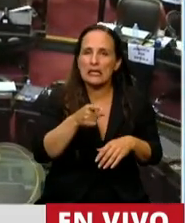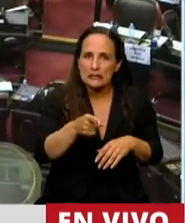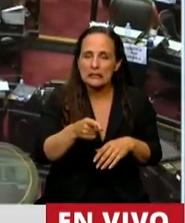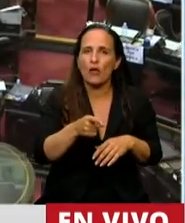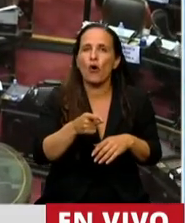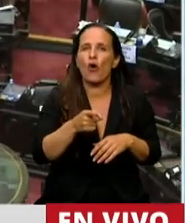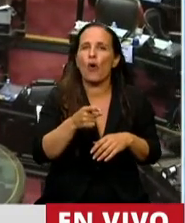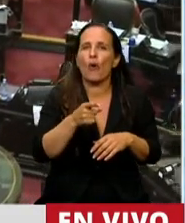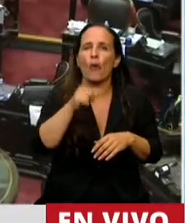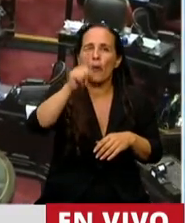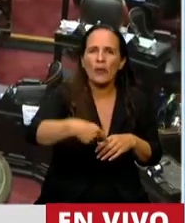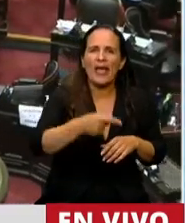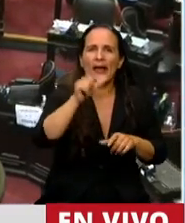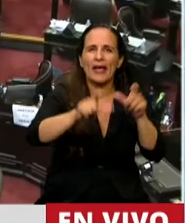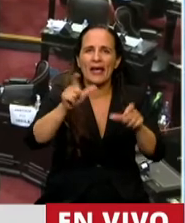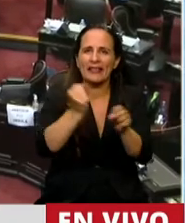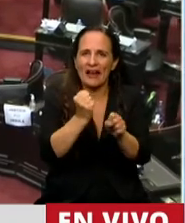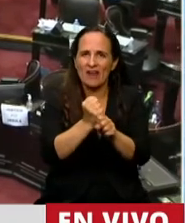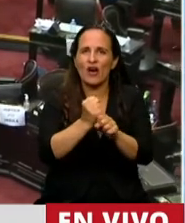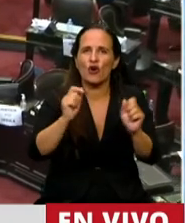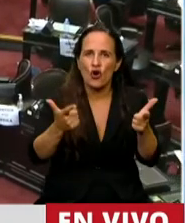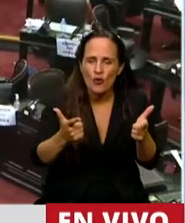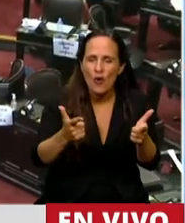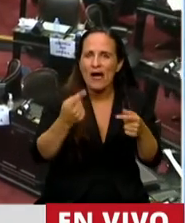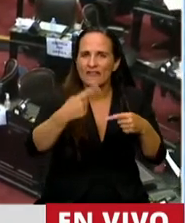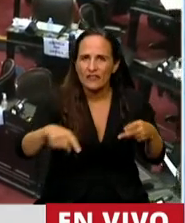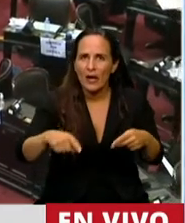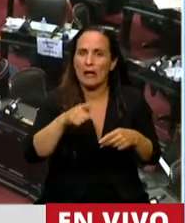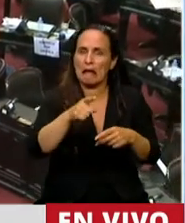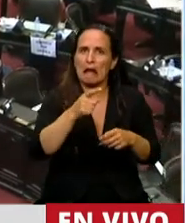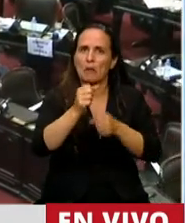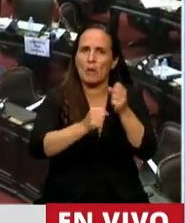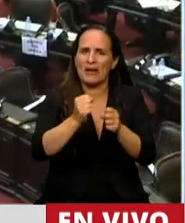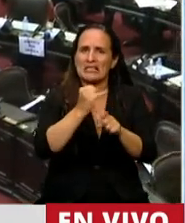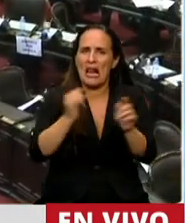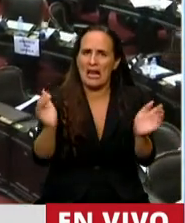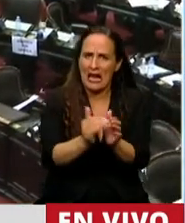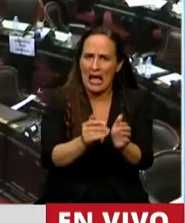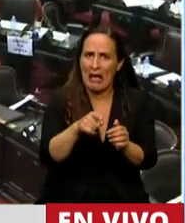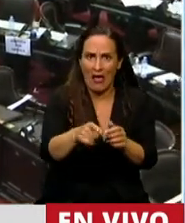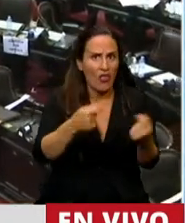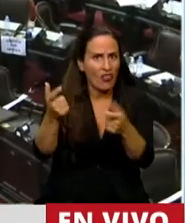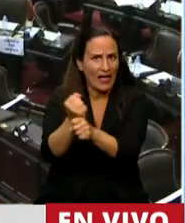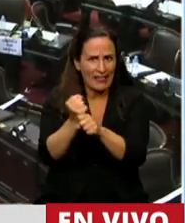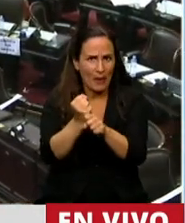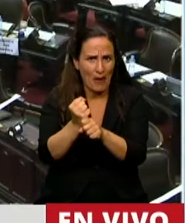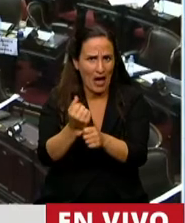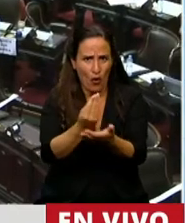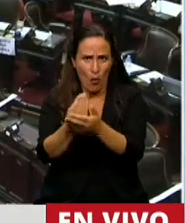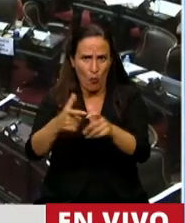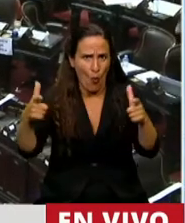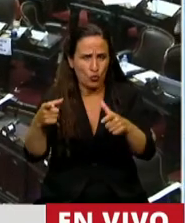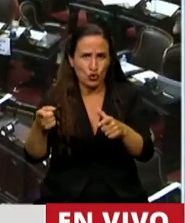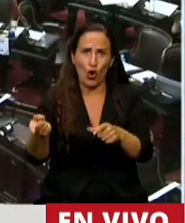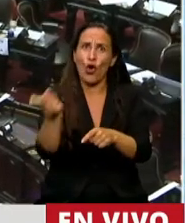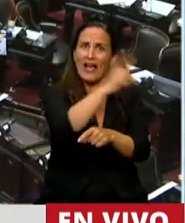y terminan despidiendo y generando desempleo, y fundamentalmente las pymes, que son las que más empleo generan, y estamos premiando a aquellos